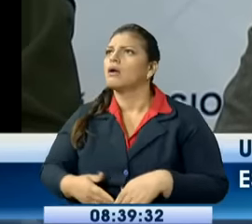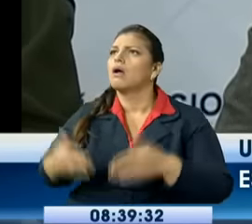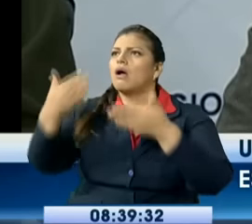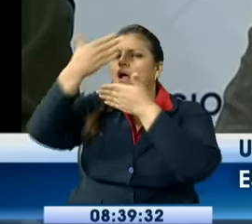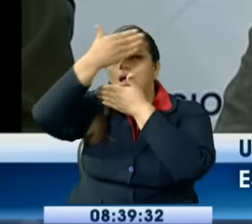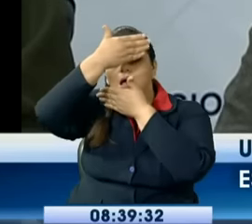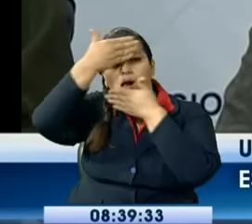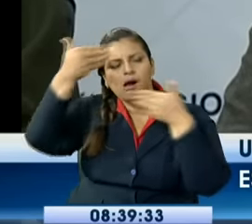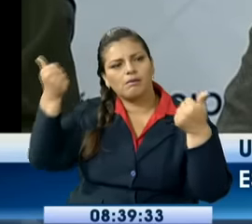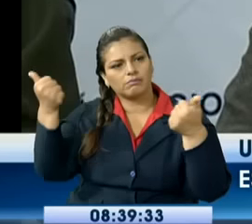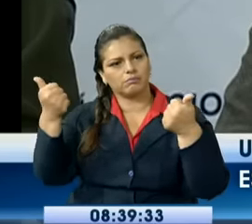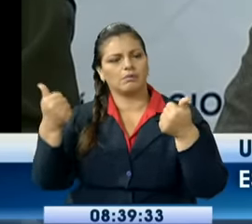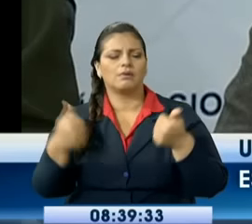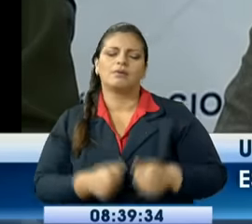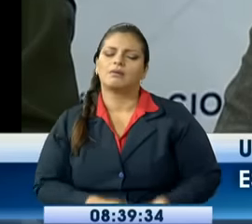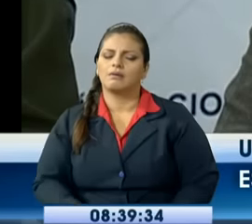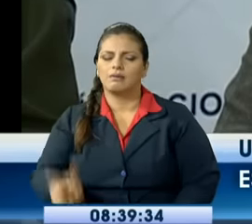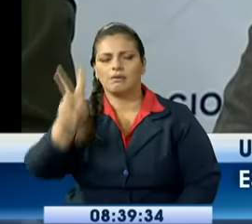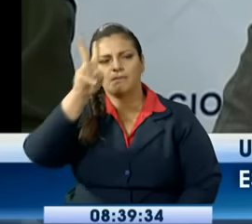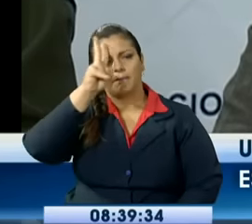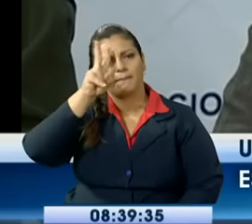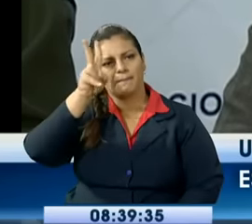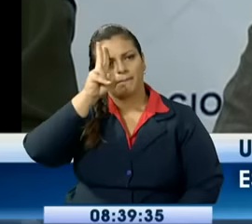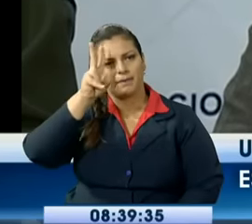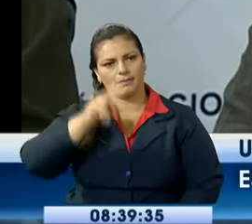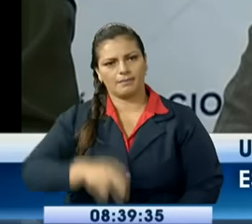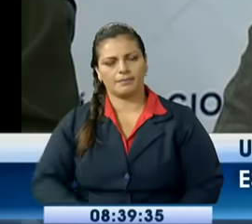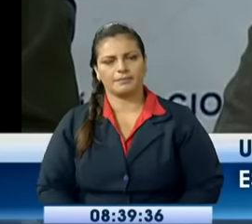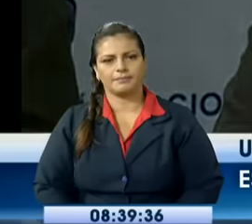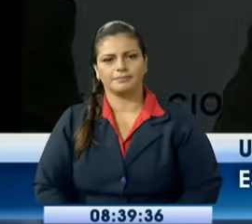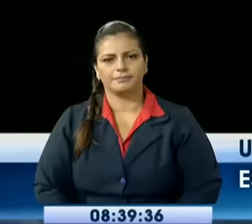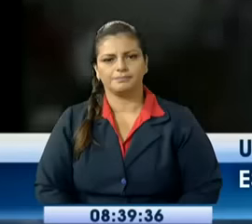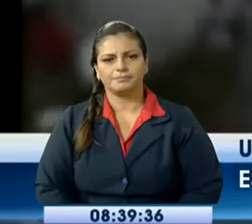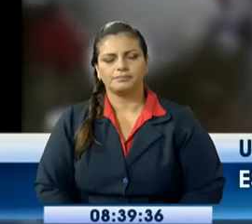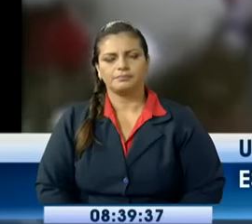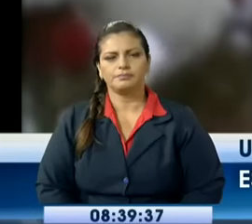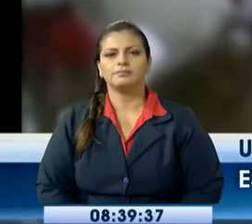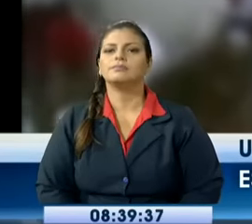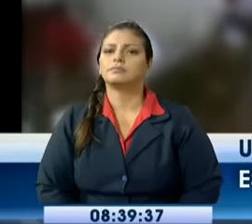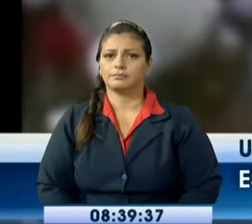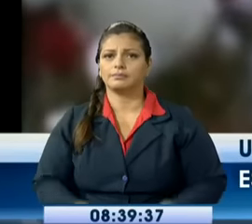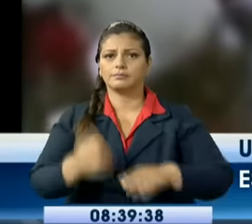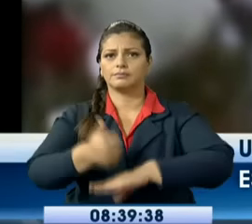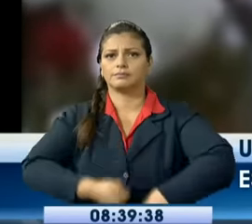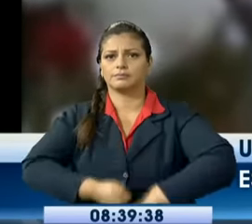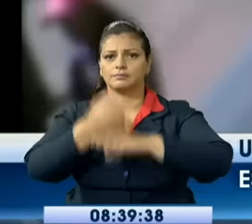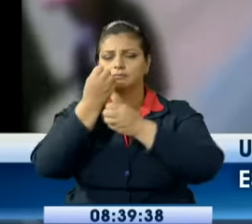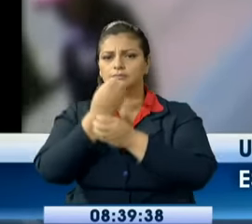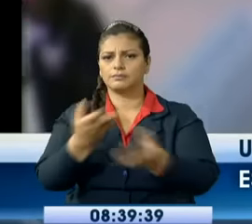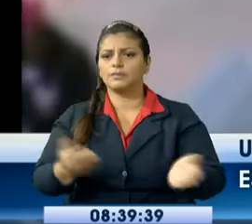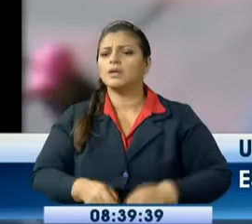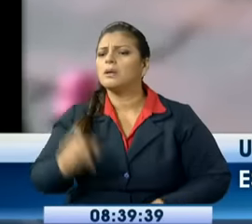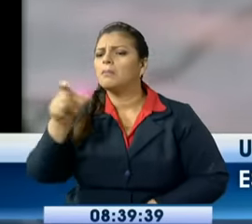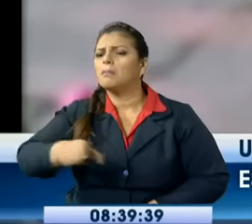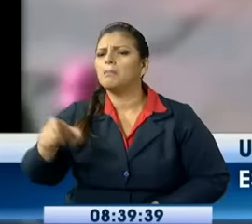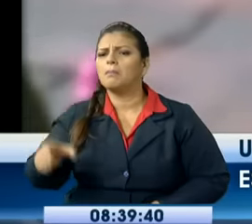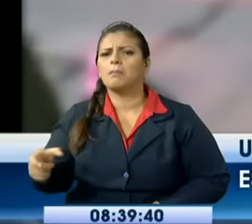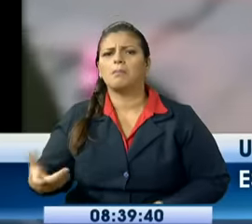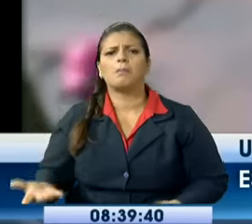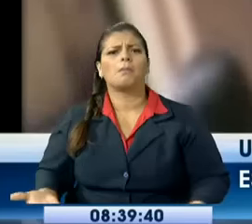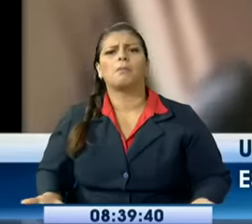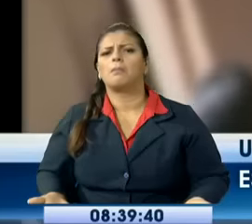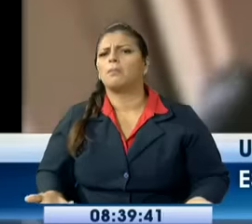dichos valores como parte de pago por la supuesta el supuesto incremento. Según las autoridades, aún se desconoce cuántas personas fueron